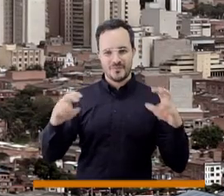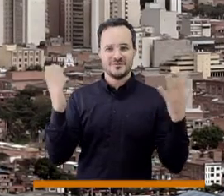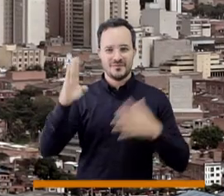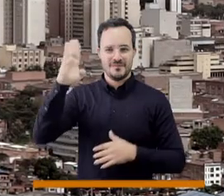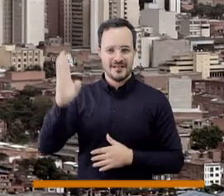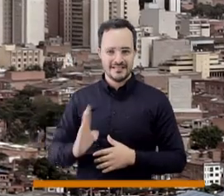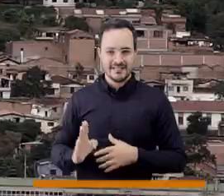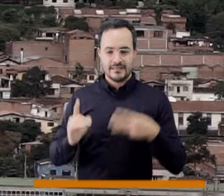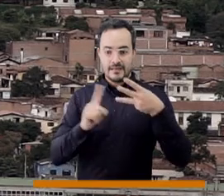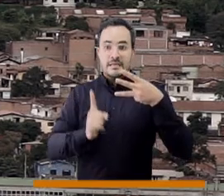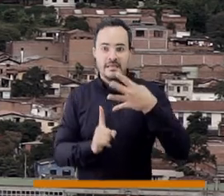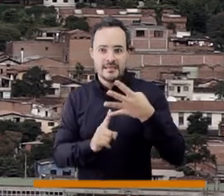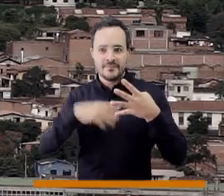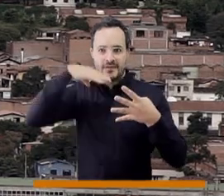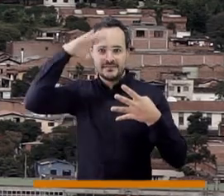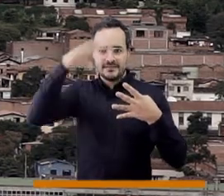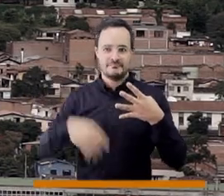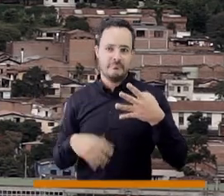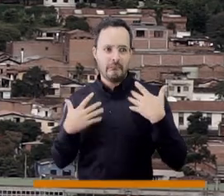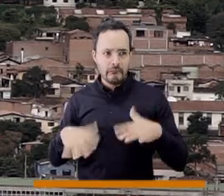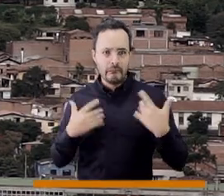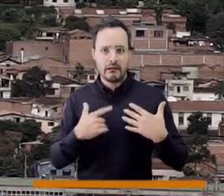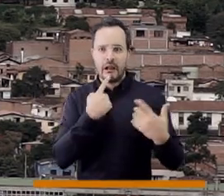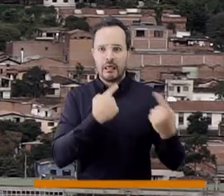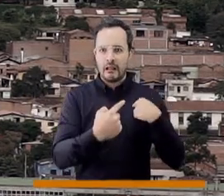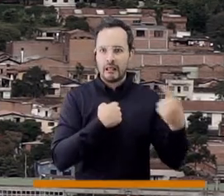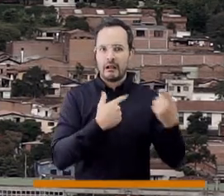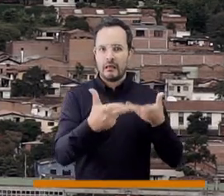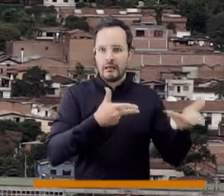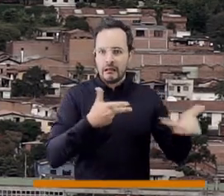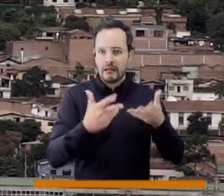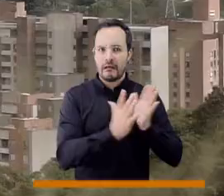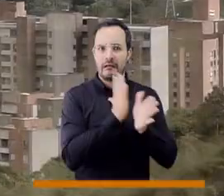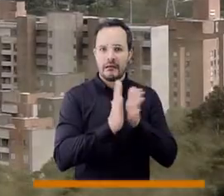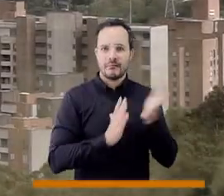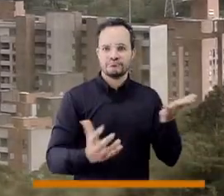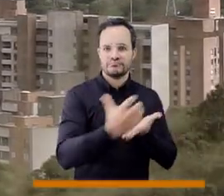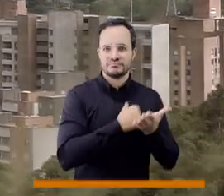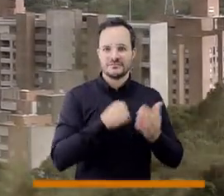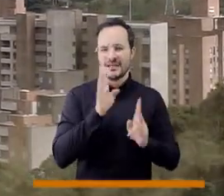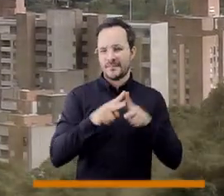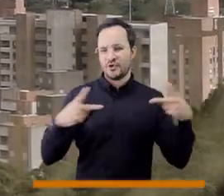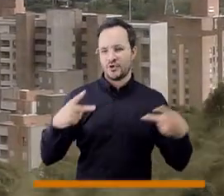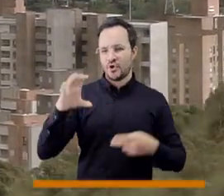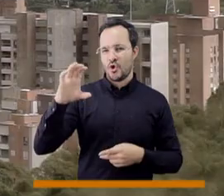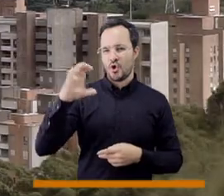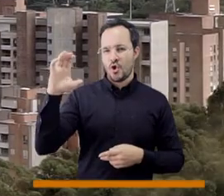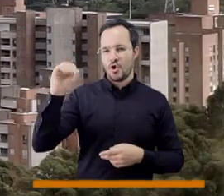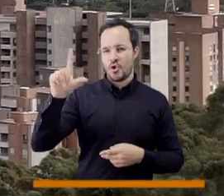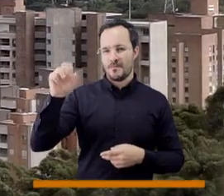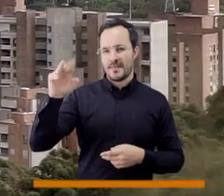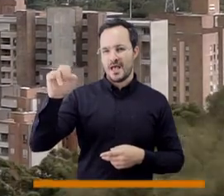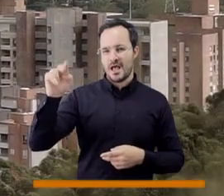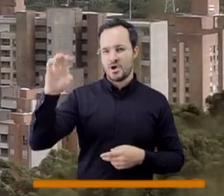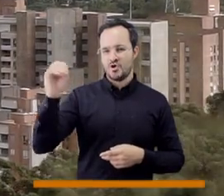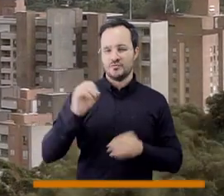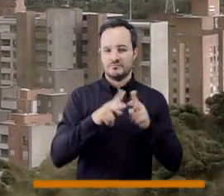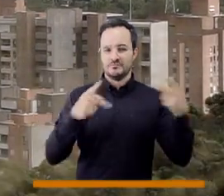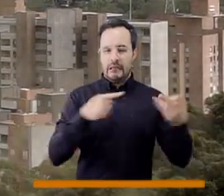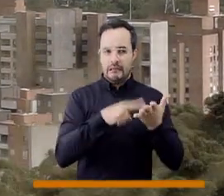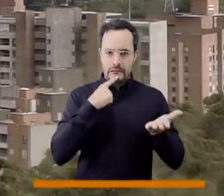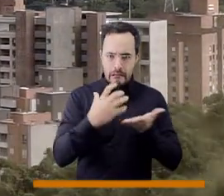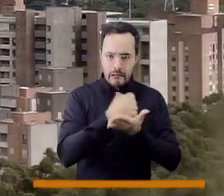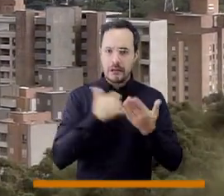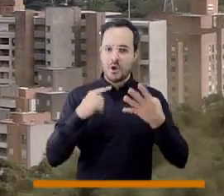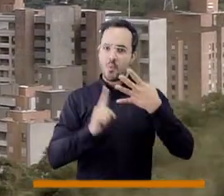y Florianópolis en Brasil. Así que pues eso nos han contado también nuestros colegas del Colombiano, que han